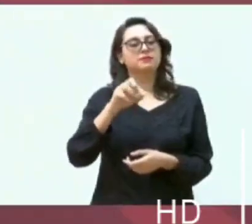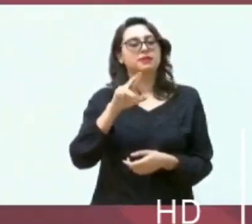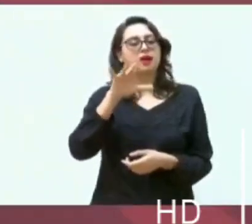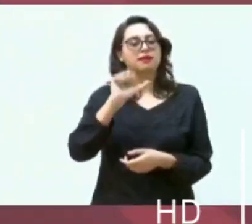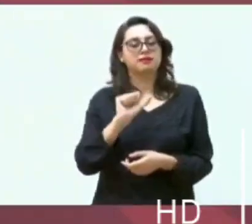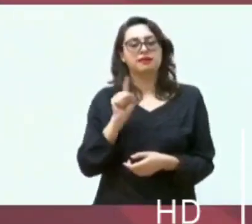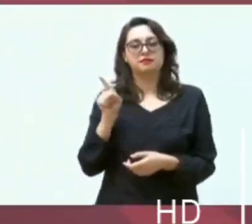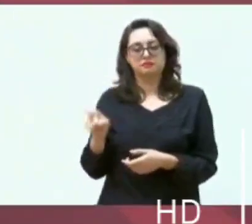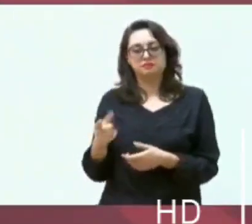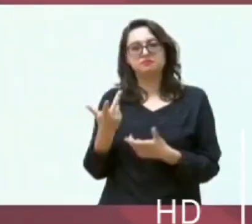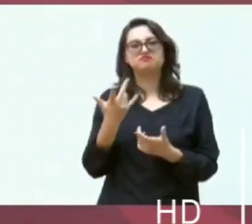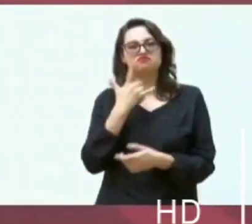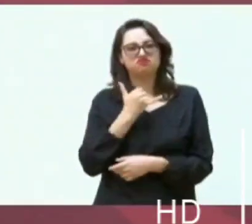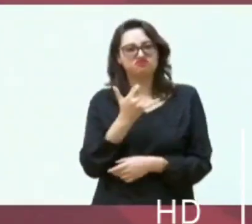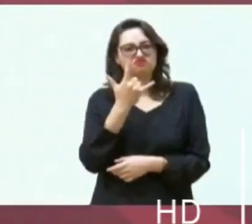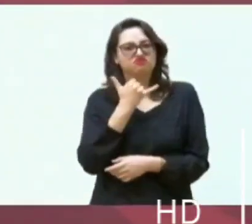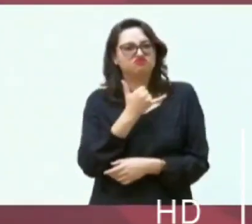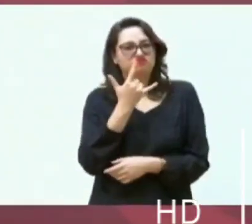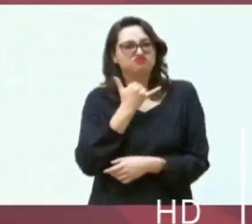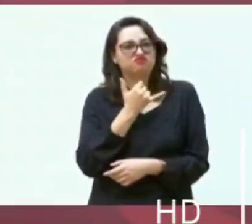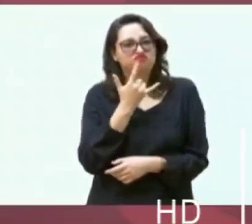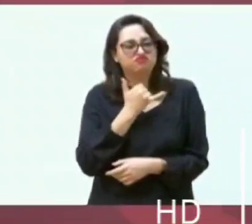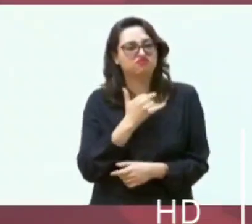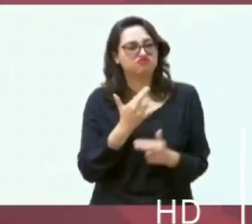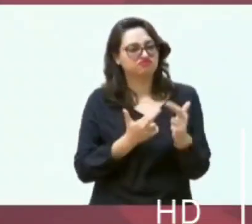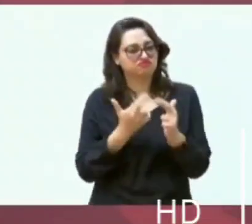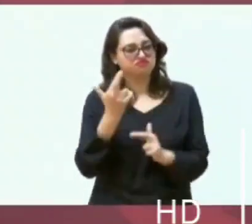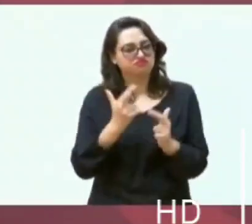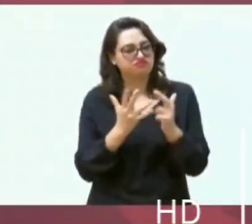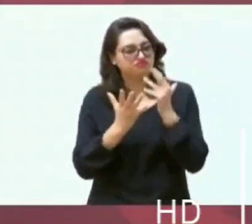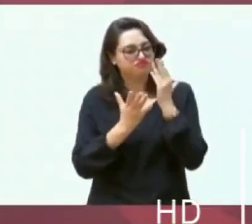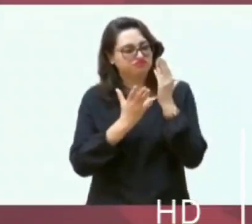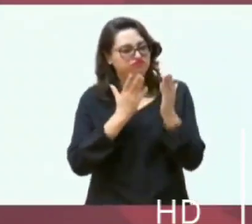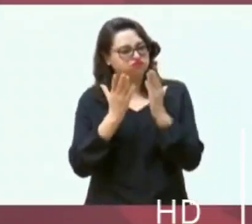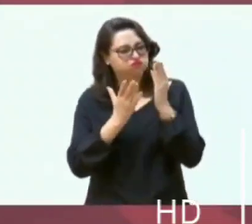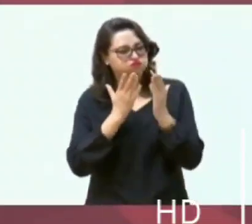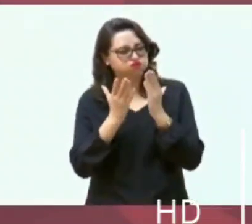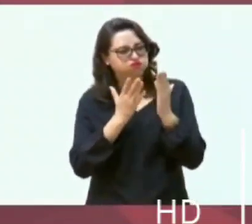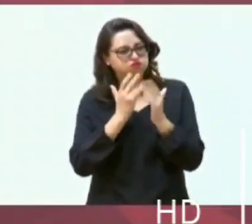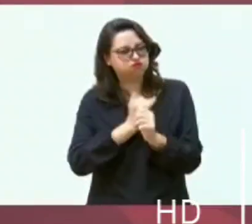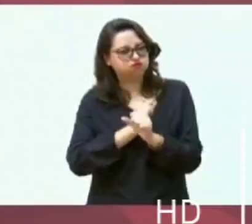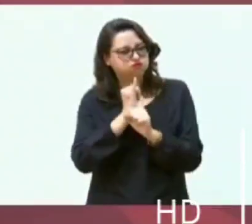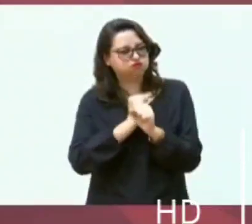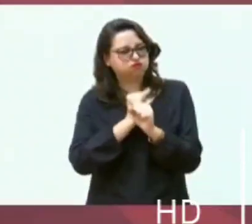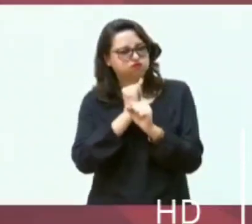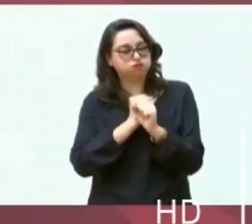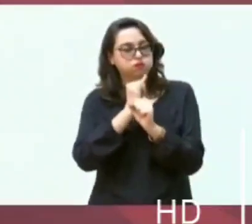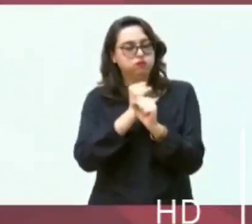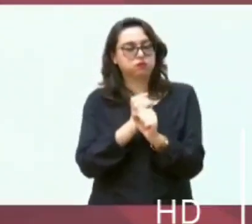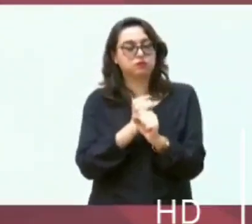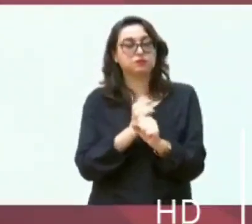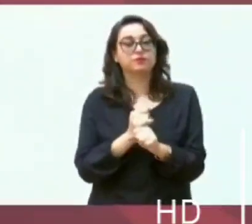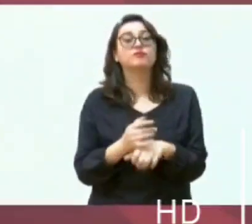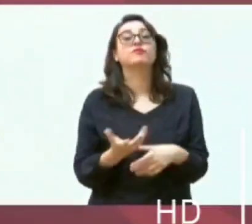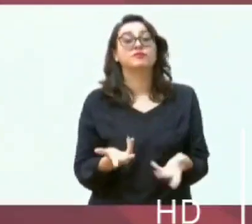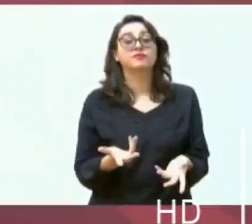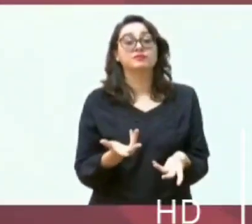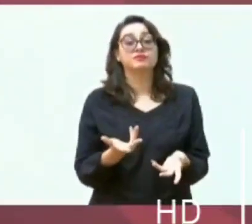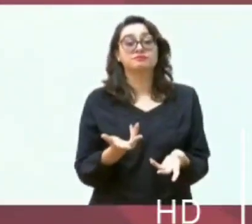revolucionario, estudioso. A él le debemos el mejor